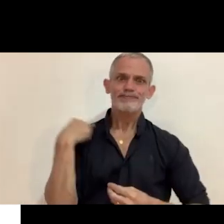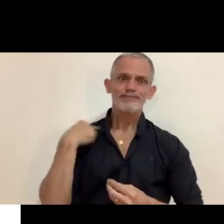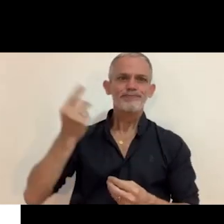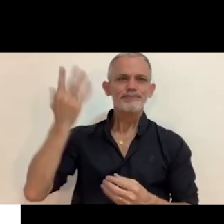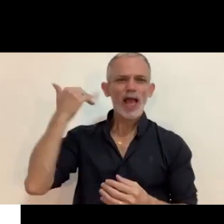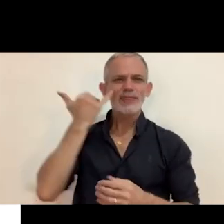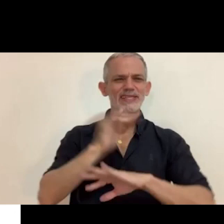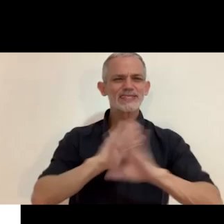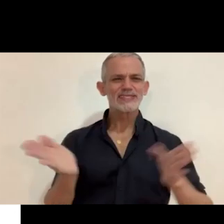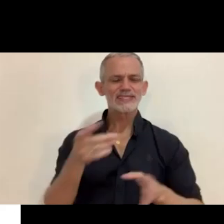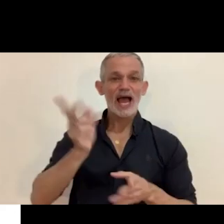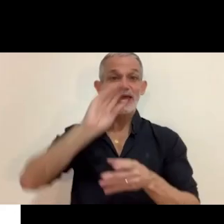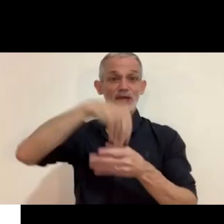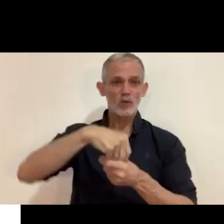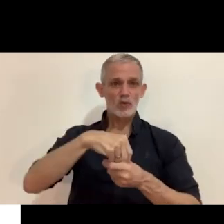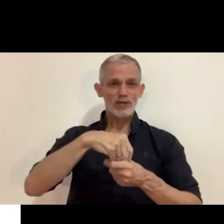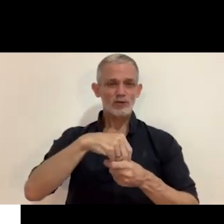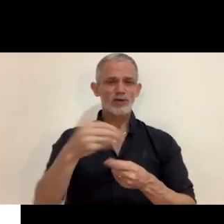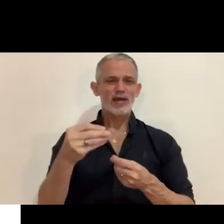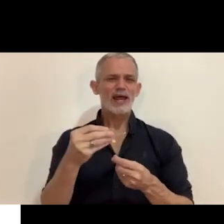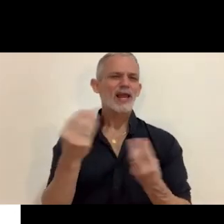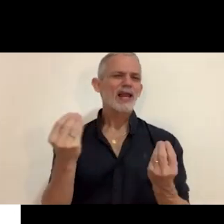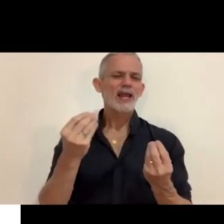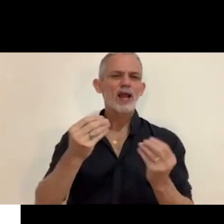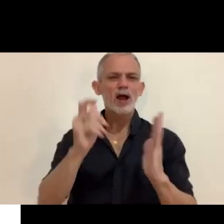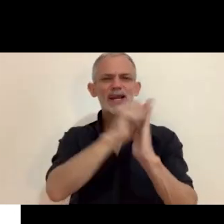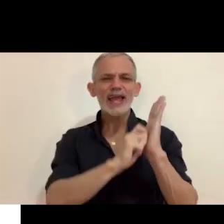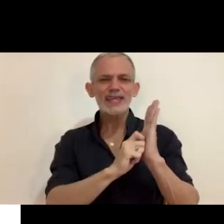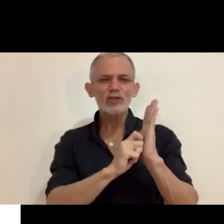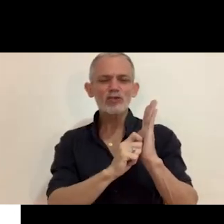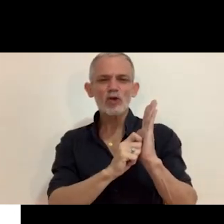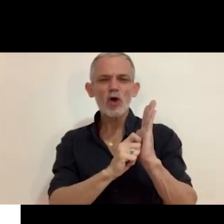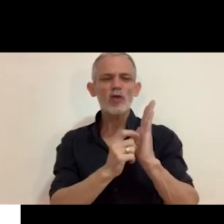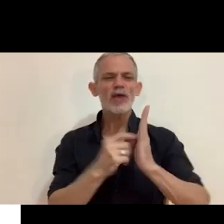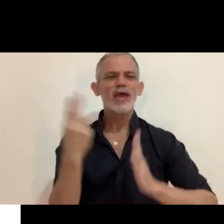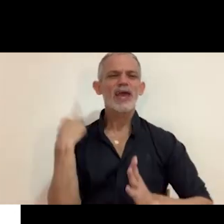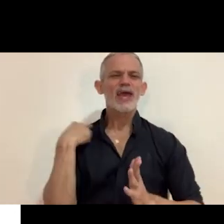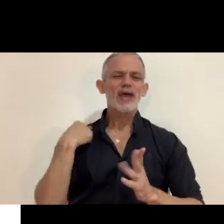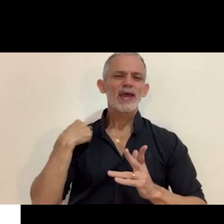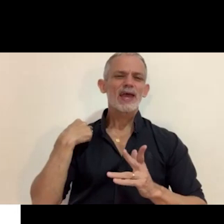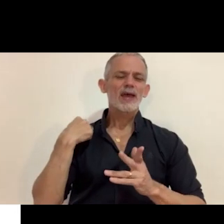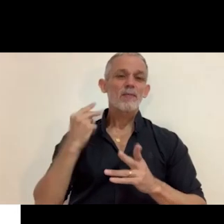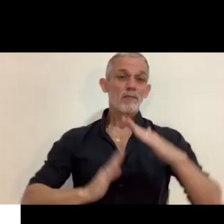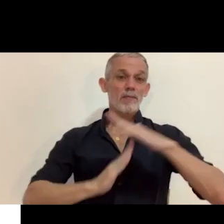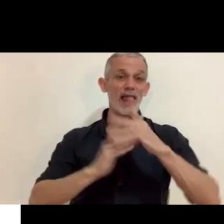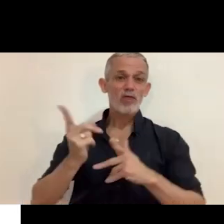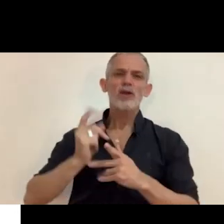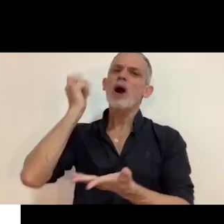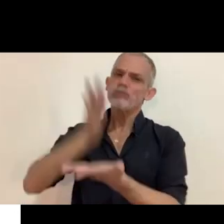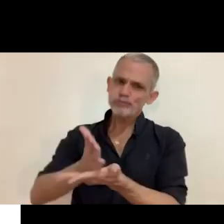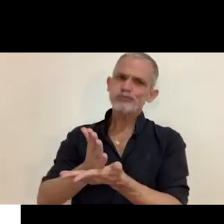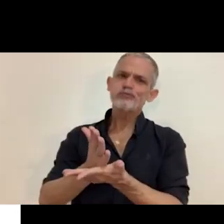sido incluidos en el registro de empleadores con sanciones